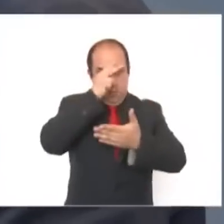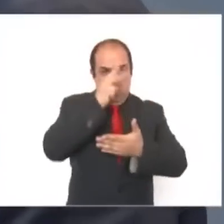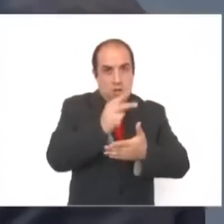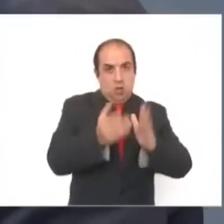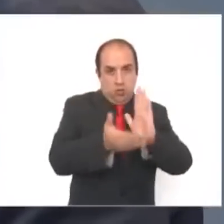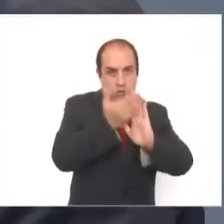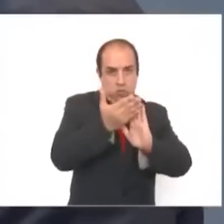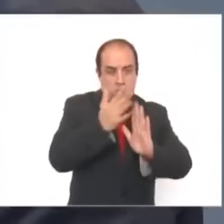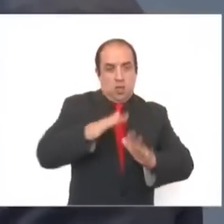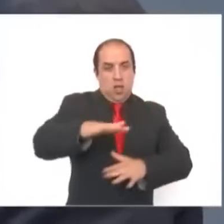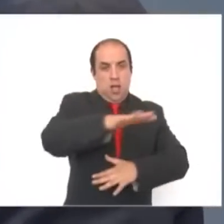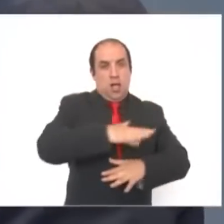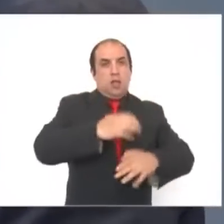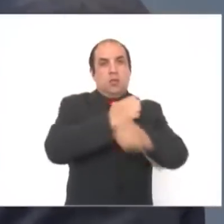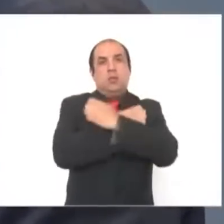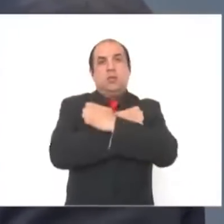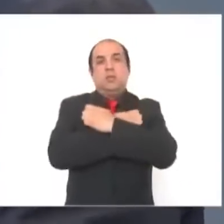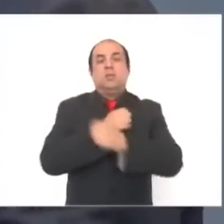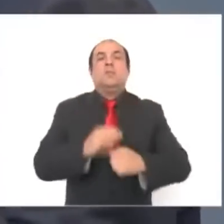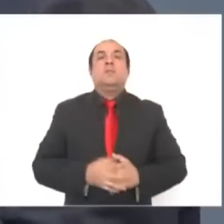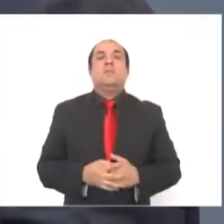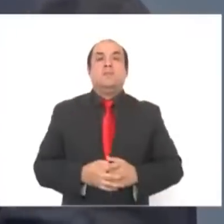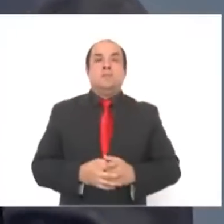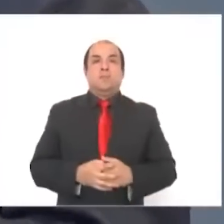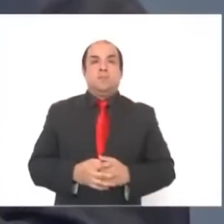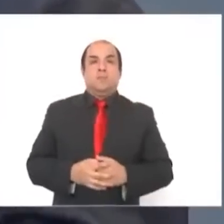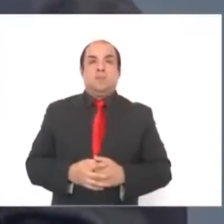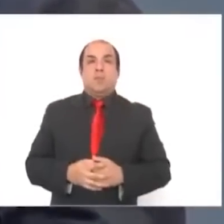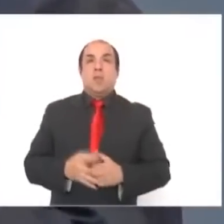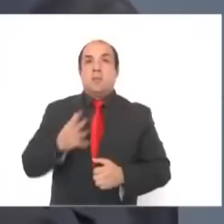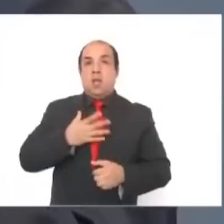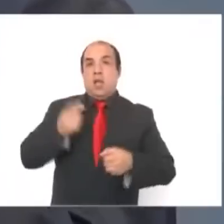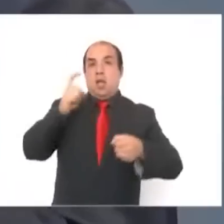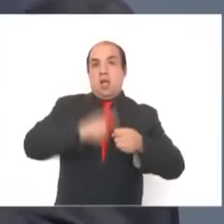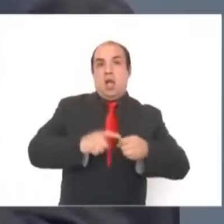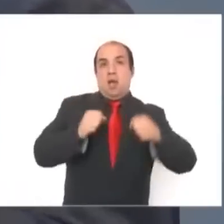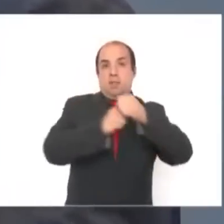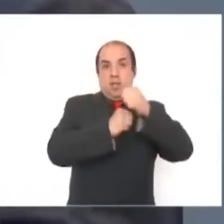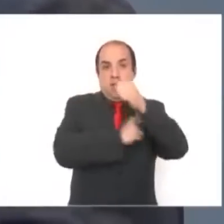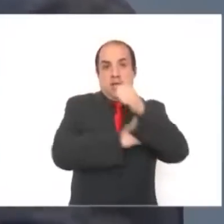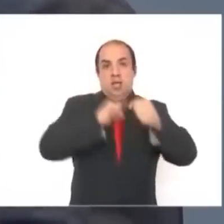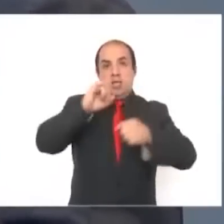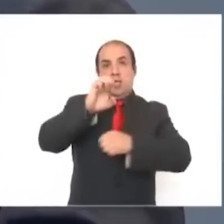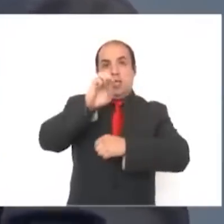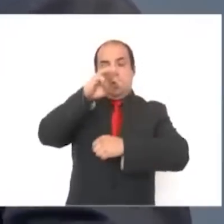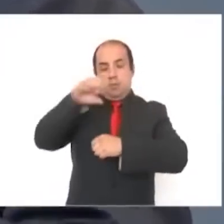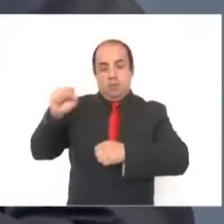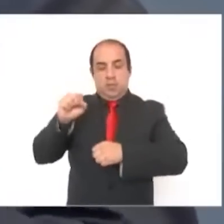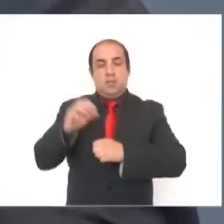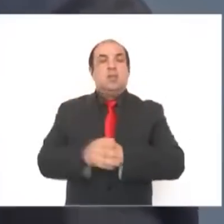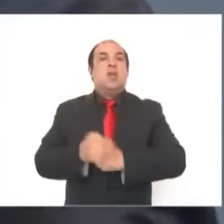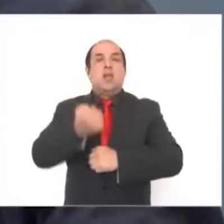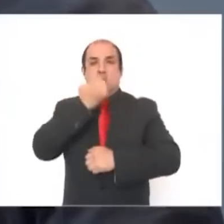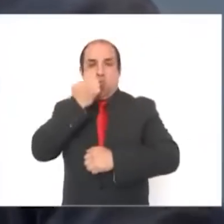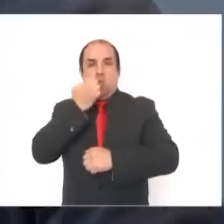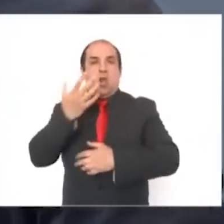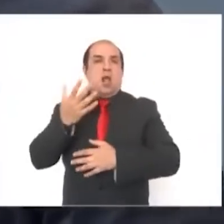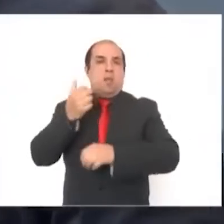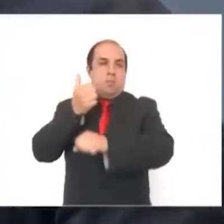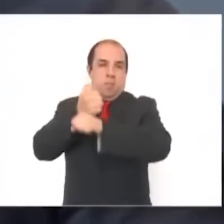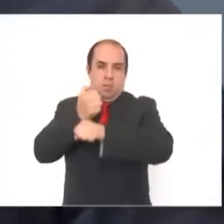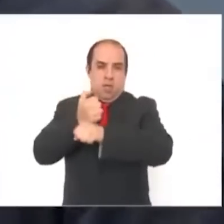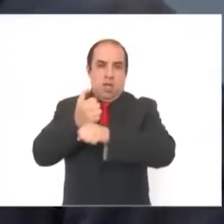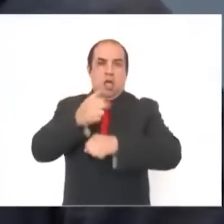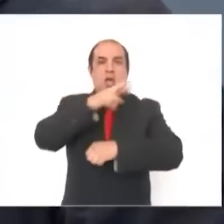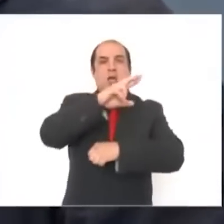México como espacios educativos. Y aquí voy a sumar a los pilares, al IEMS, a los planteles de educación básica, a la Rosario